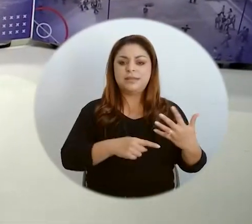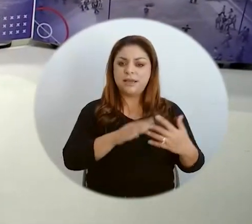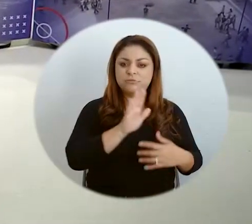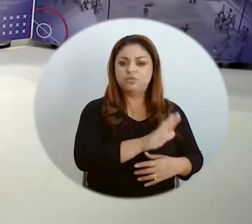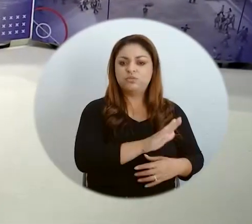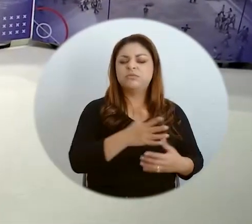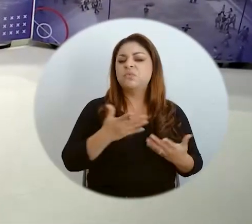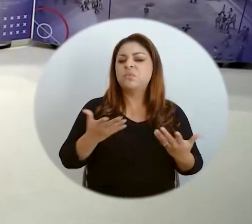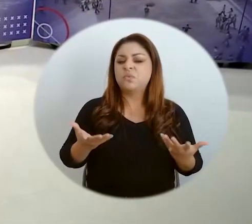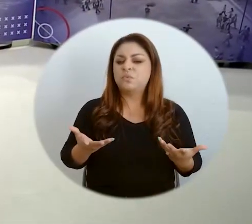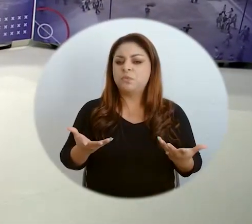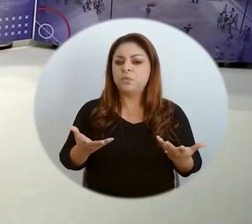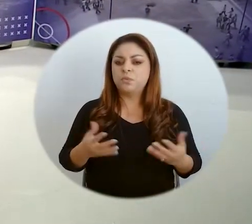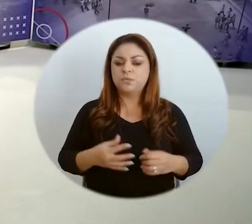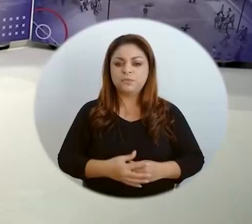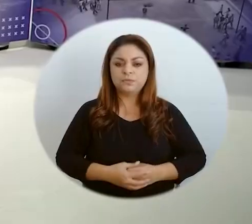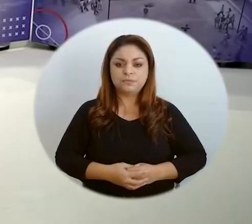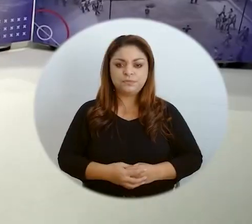político?